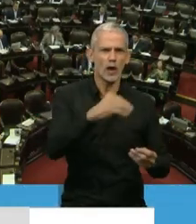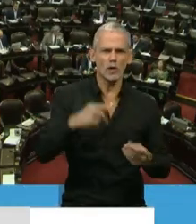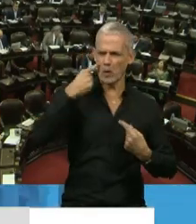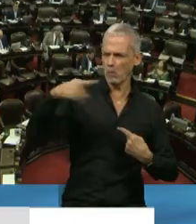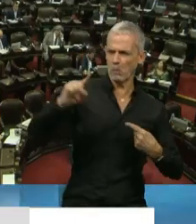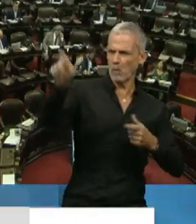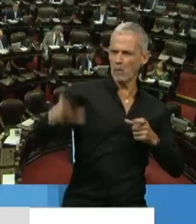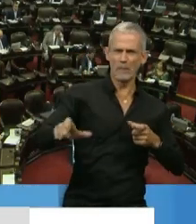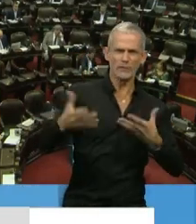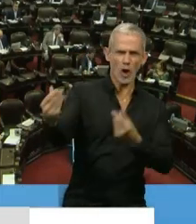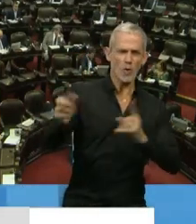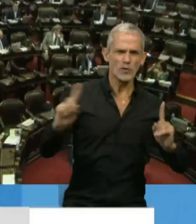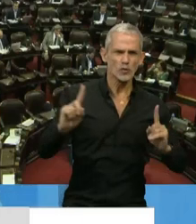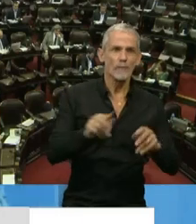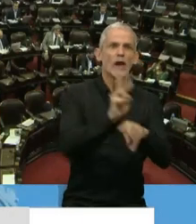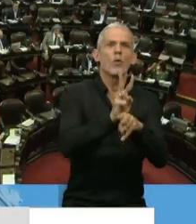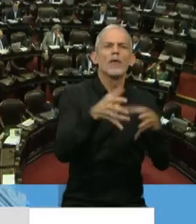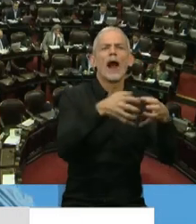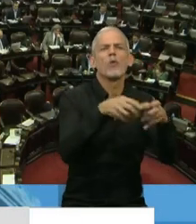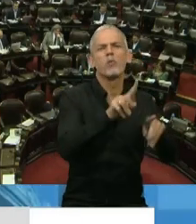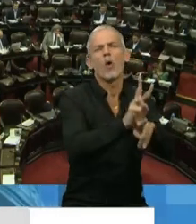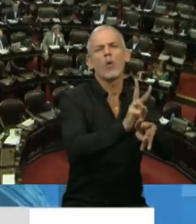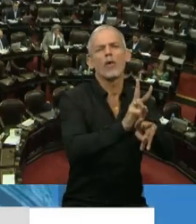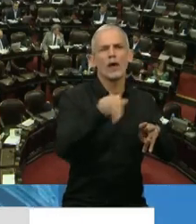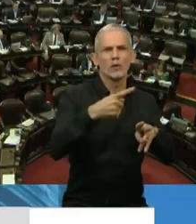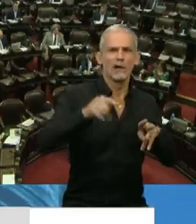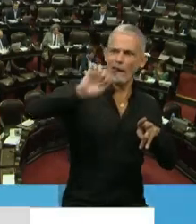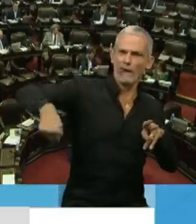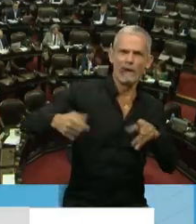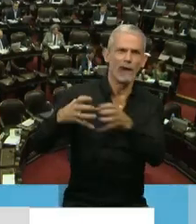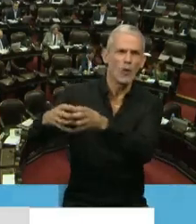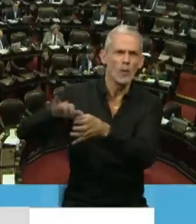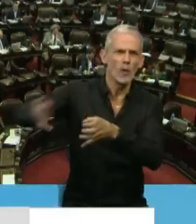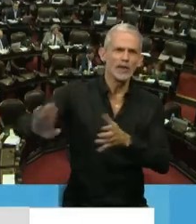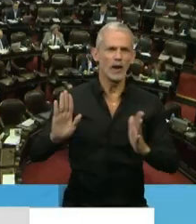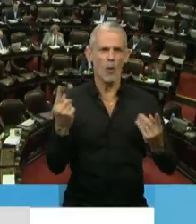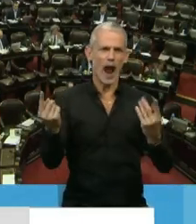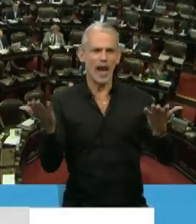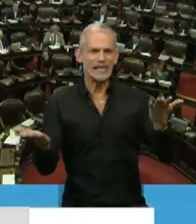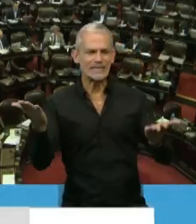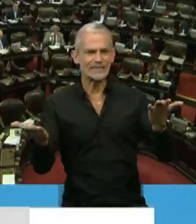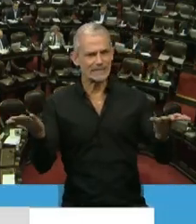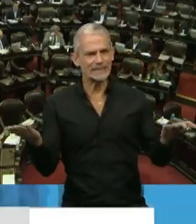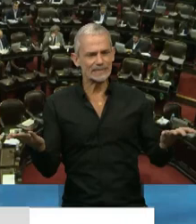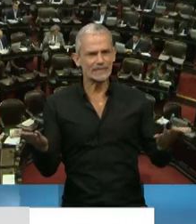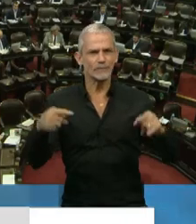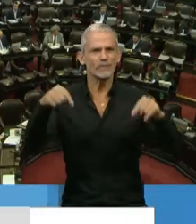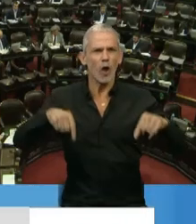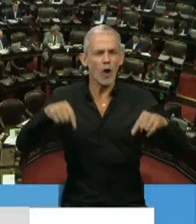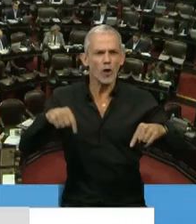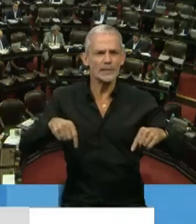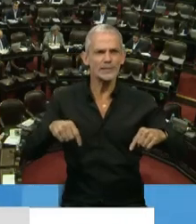otro, proteger a ciertos grupos o desatender a otros. Hoy, presidente,